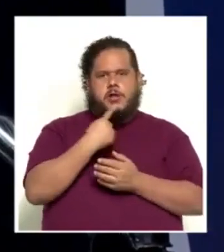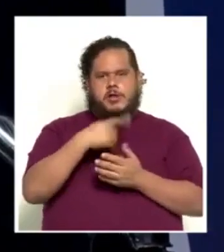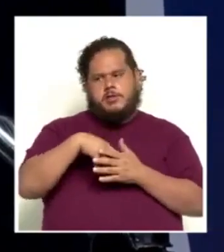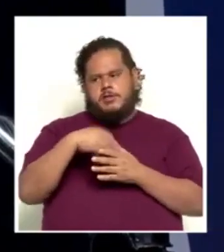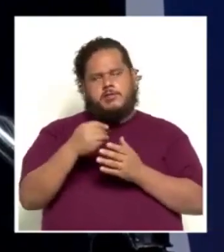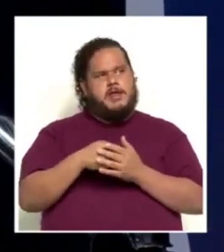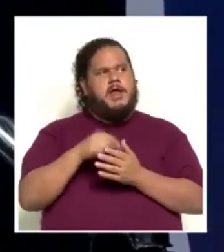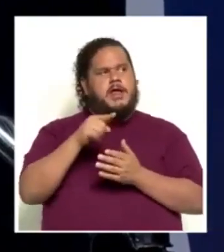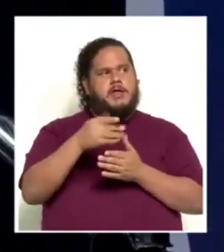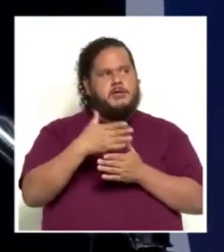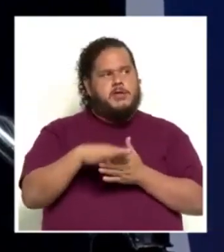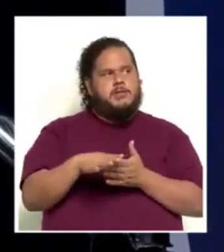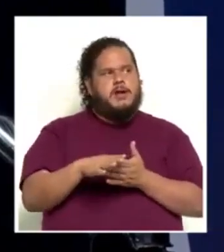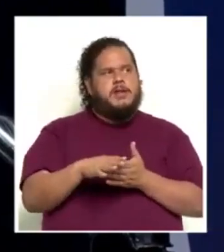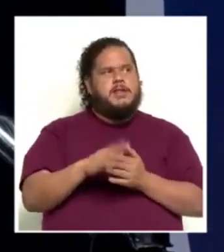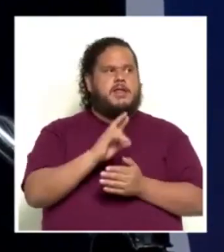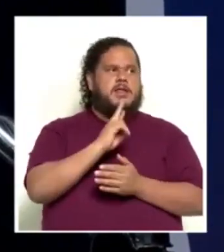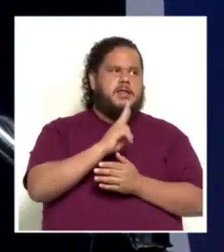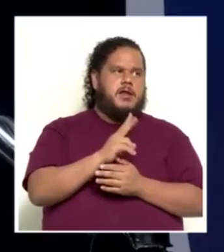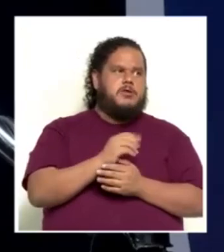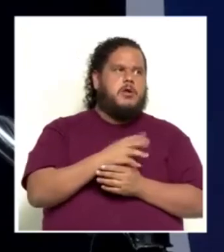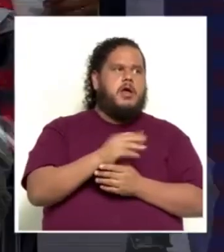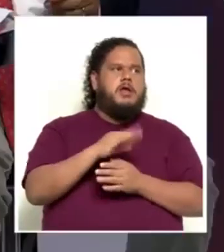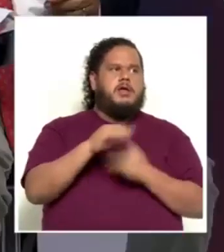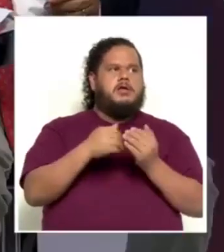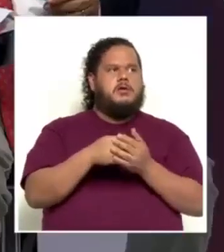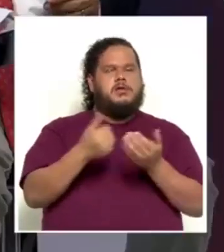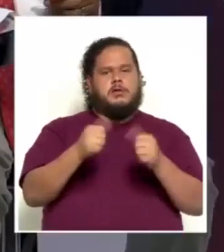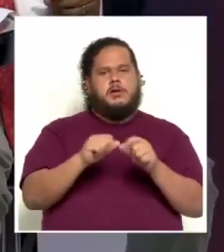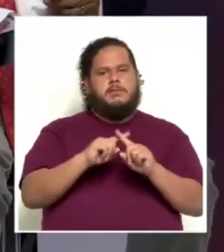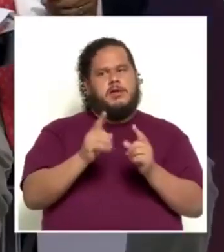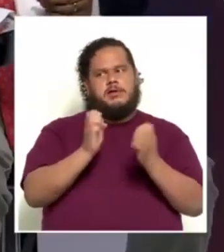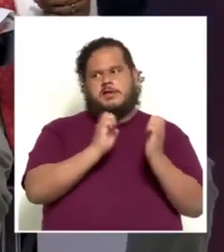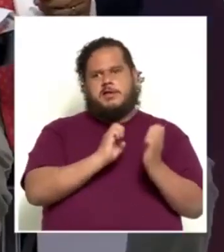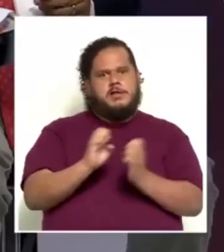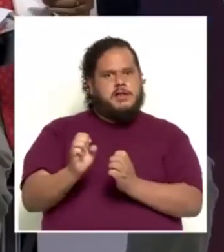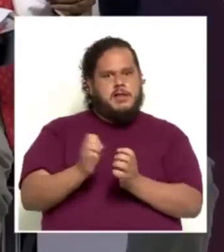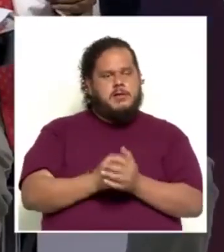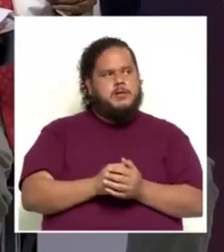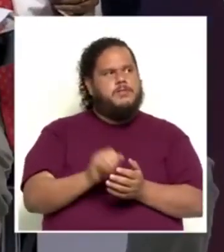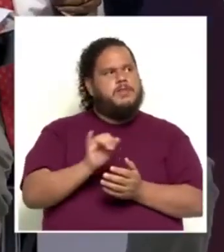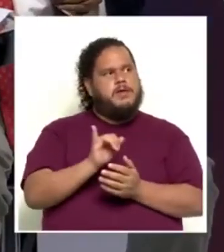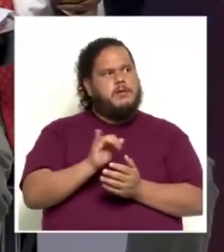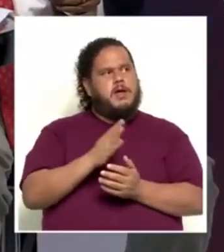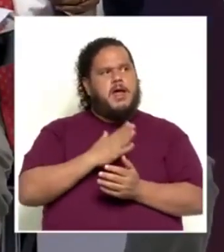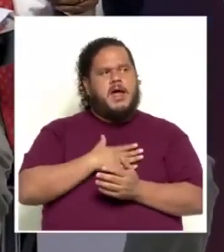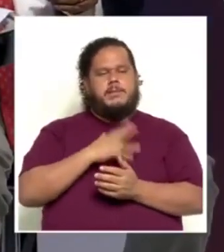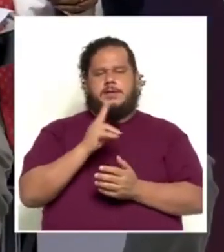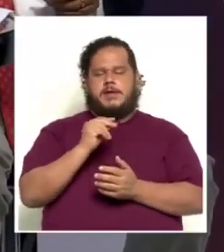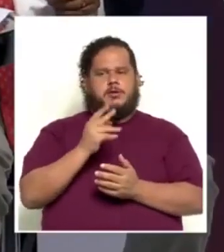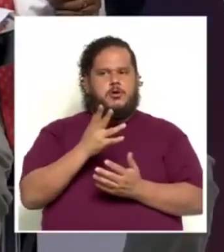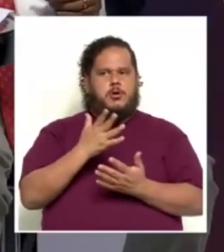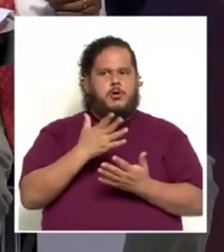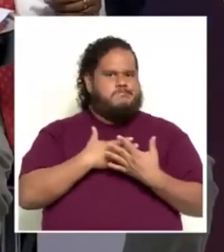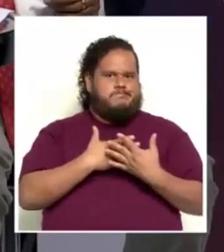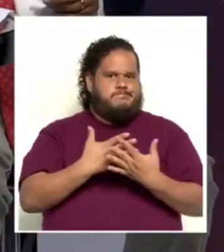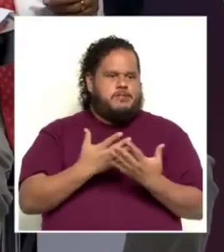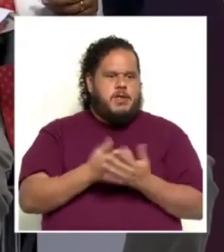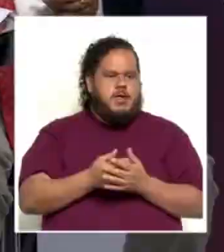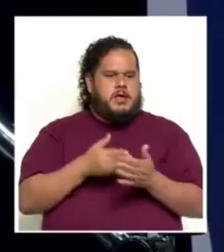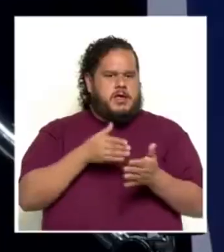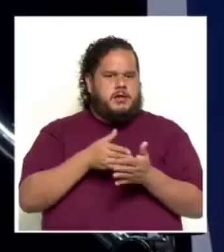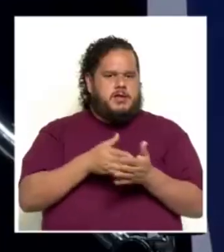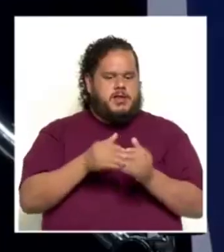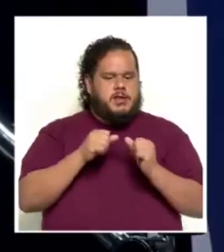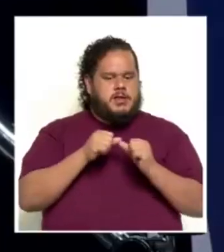es en parte cierto y yo creo que todos estamos de acuerdo, pero también es estratégico. También a mí no me conviene que los ataques